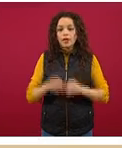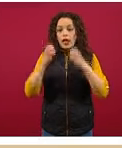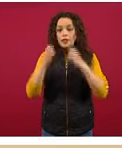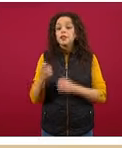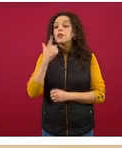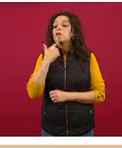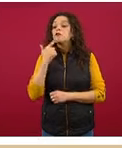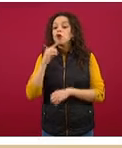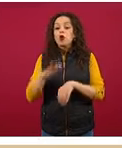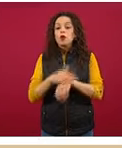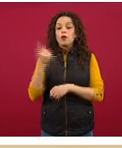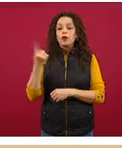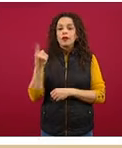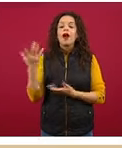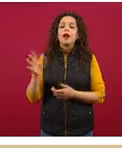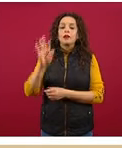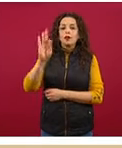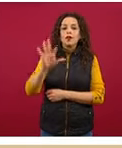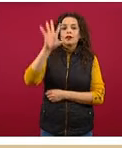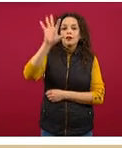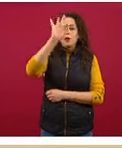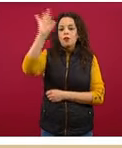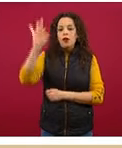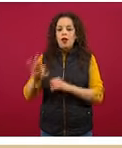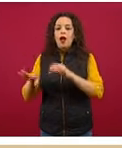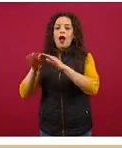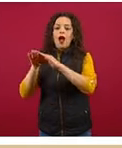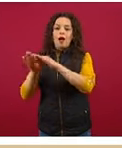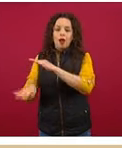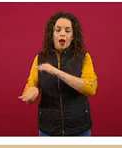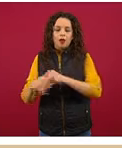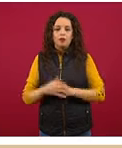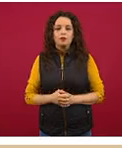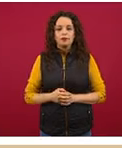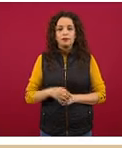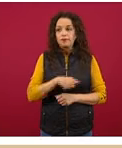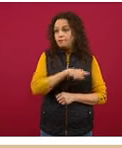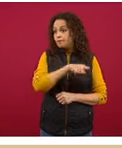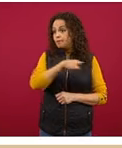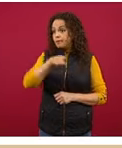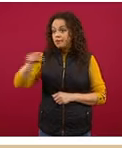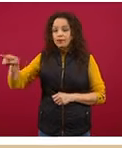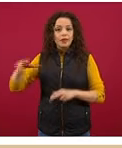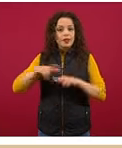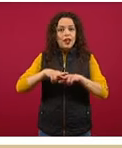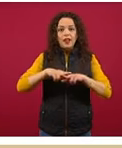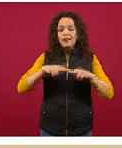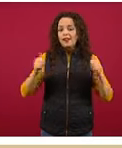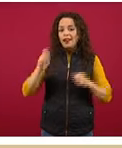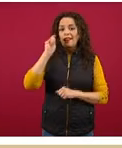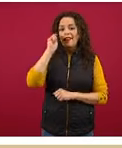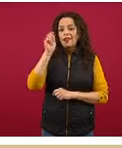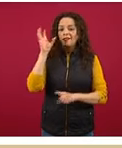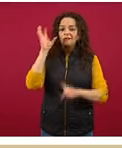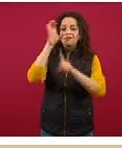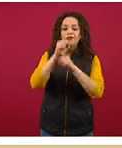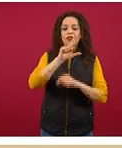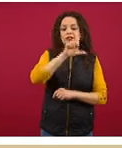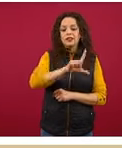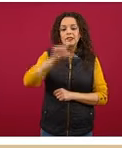porque es por debajo del 45%, ninguno ha alcanzado el avance esperado del